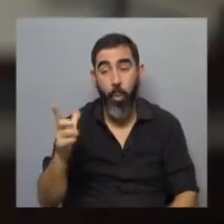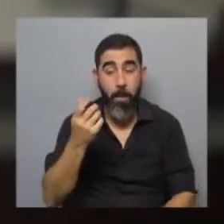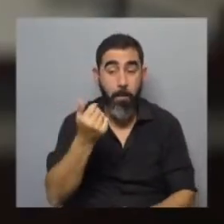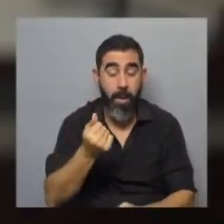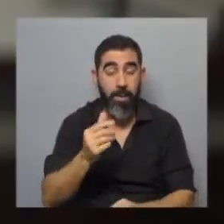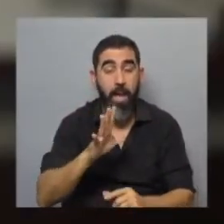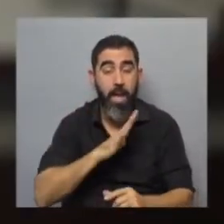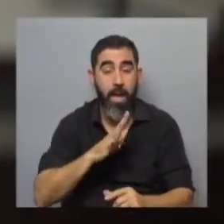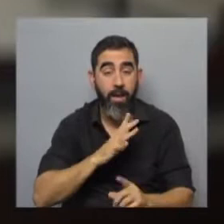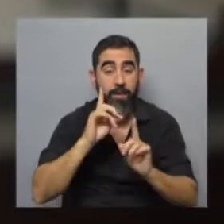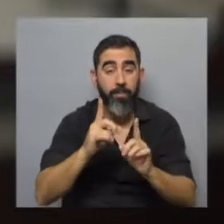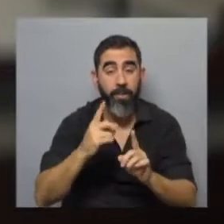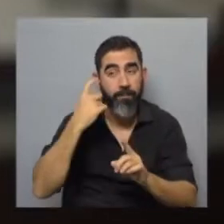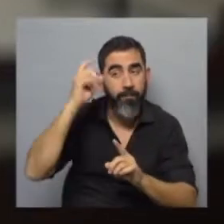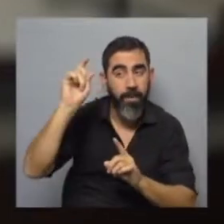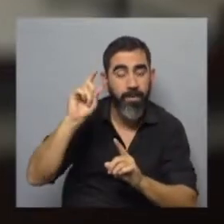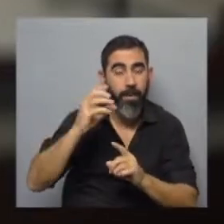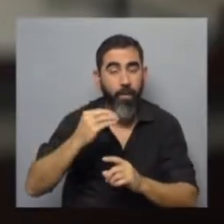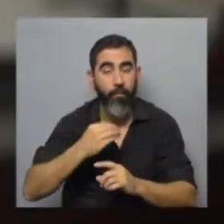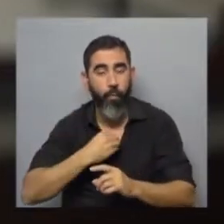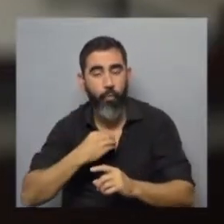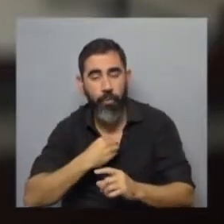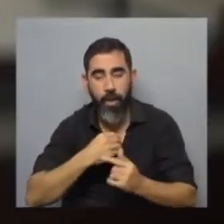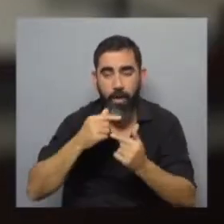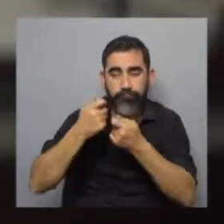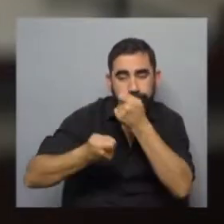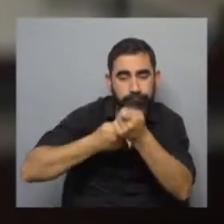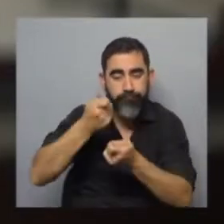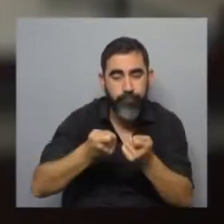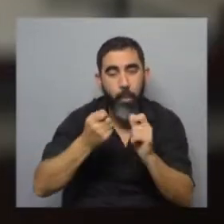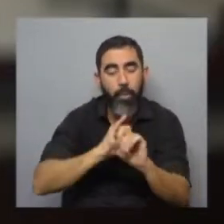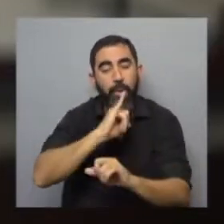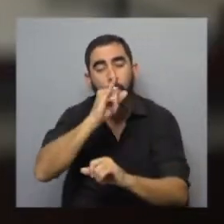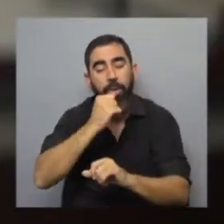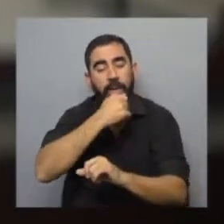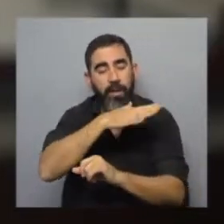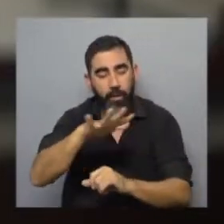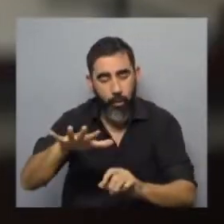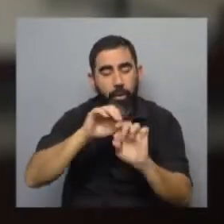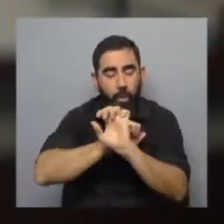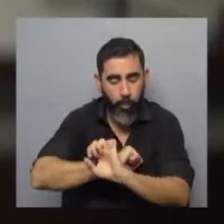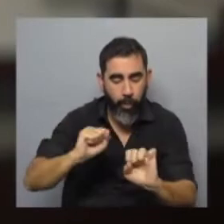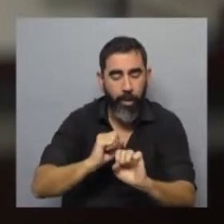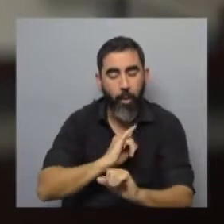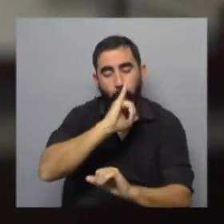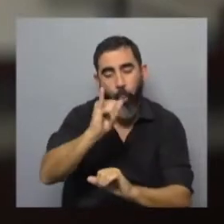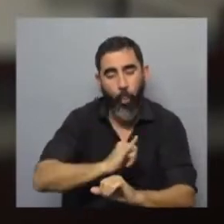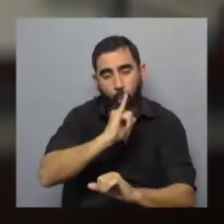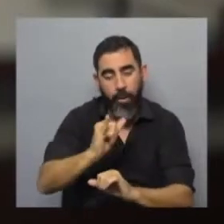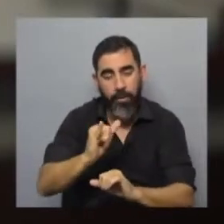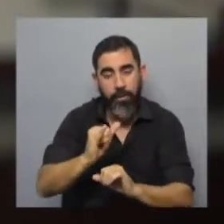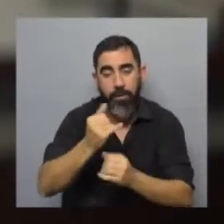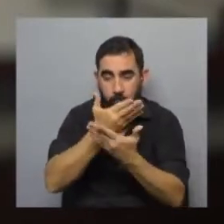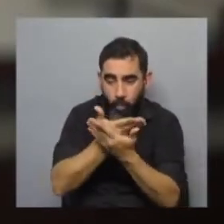seguramente lo tenemos de inventiva, de creatividad, y podemos contar nuestras historias y hacérselas